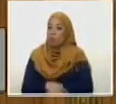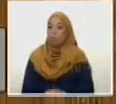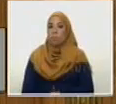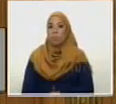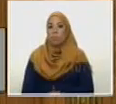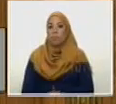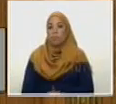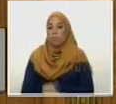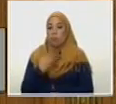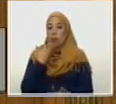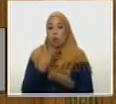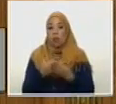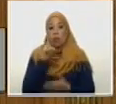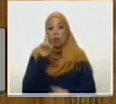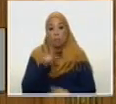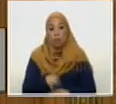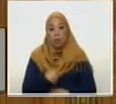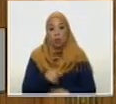proponemos aquí,